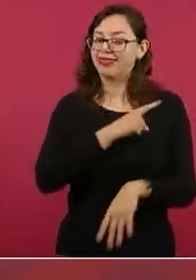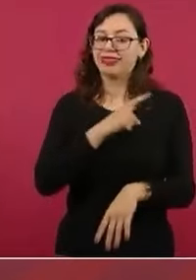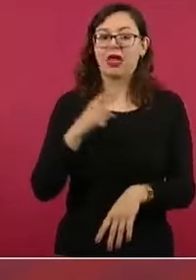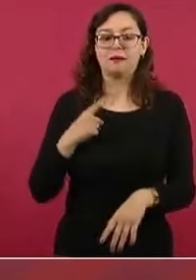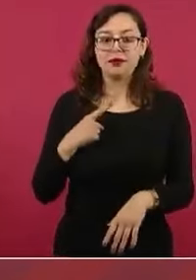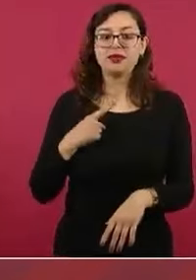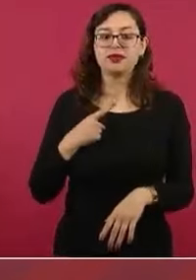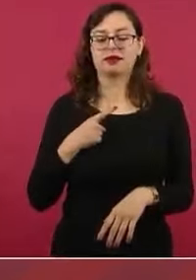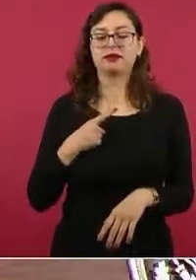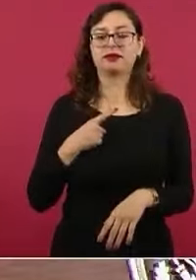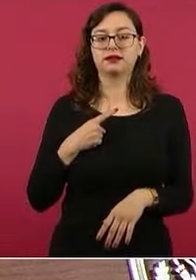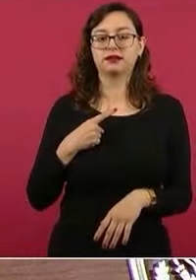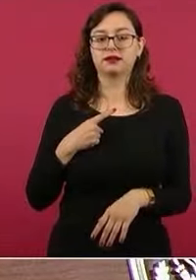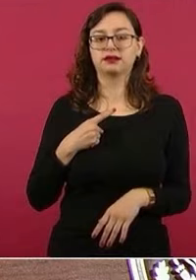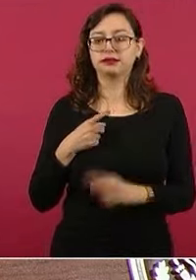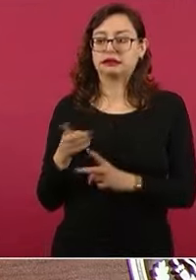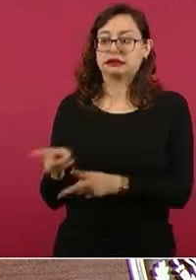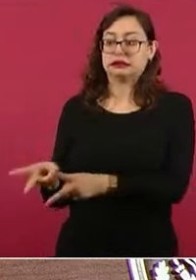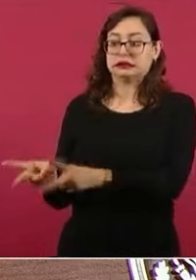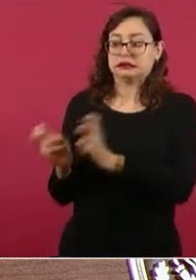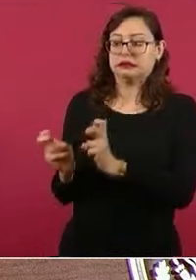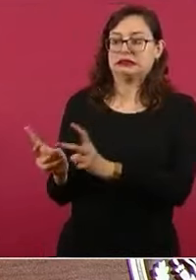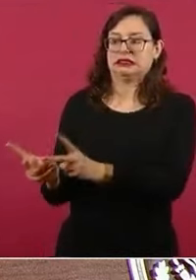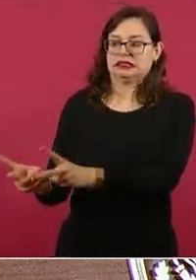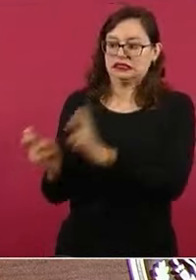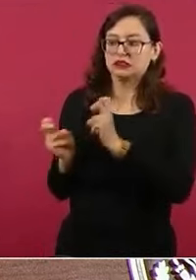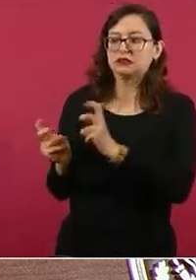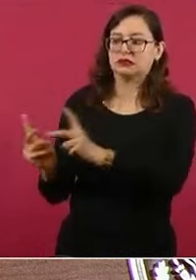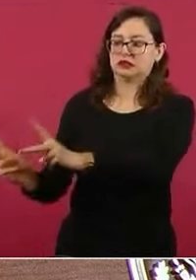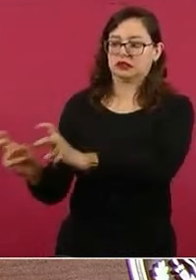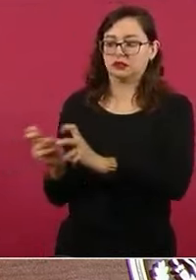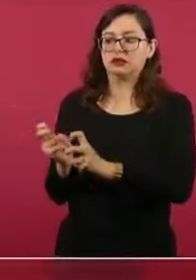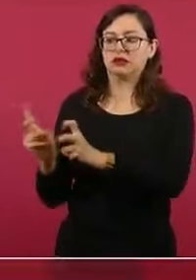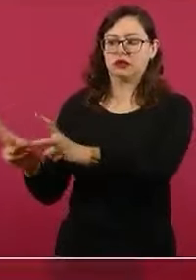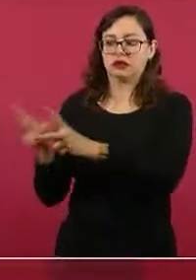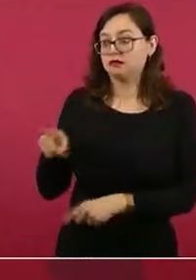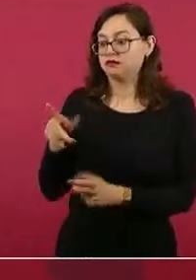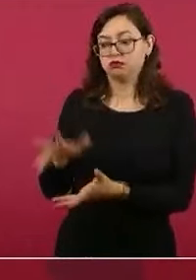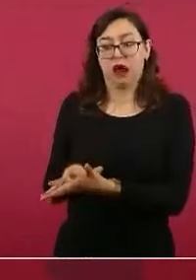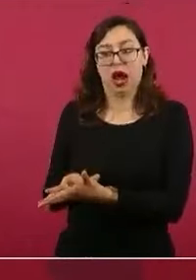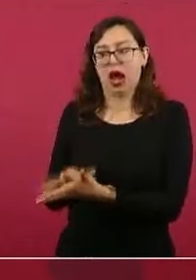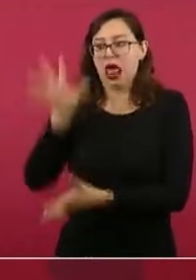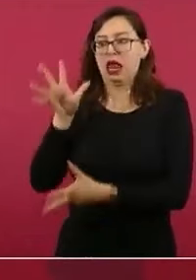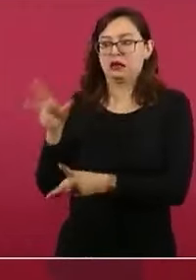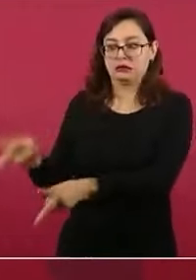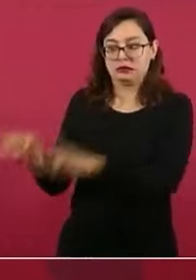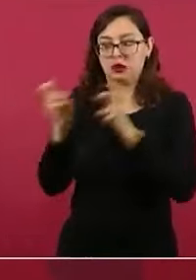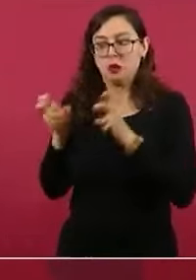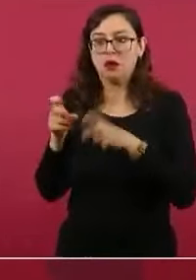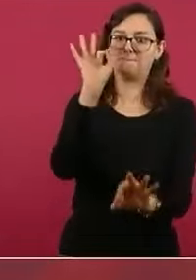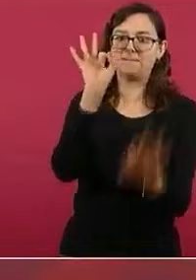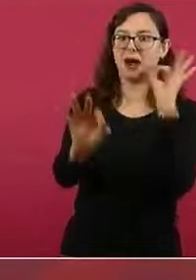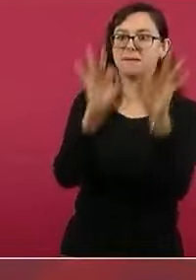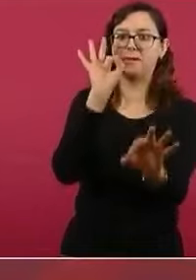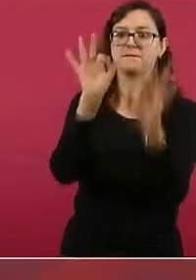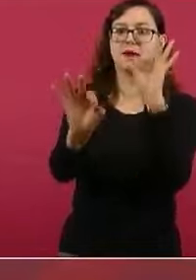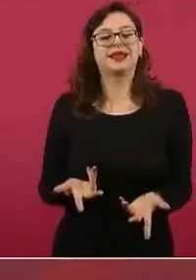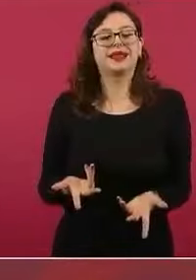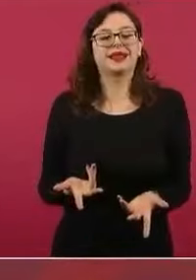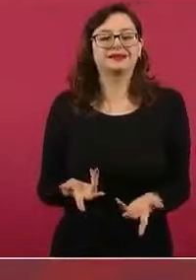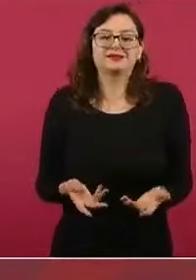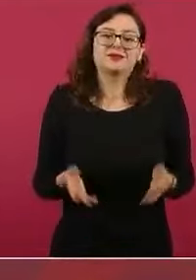que se profundizaba el saqueo más grande en la historia de México? ¿Cómo se puede llevar a cabo un